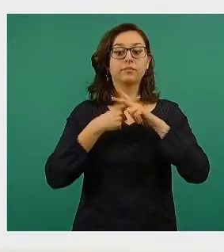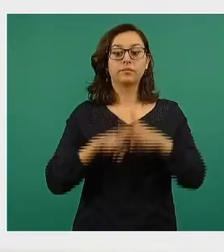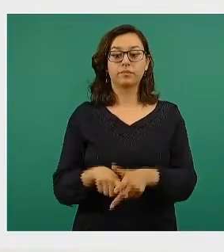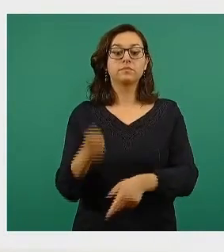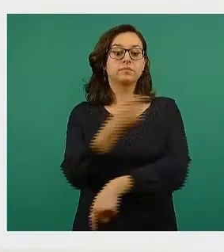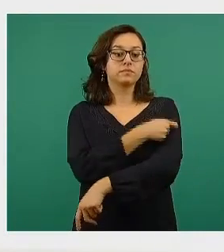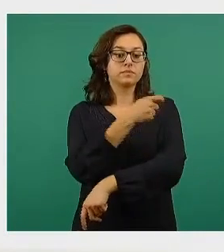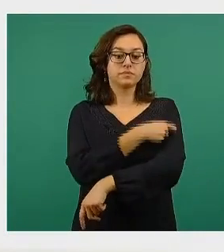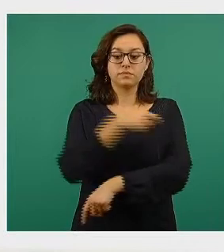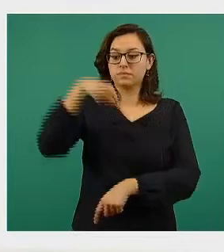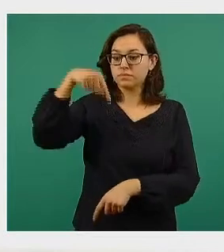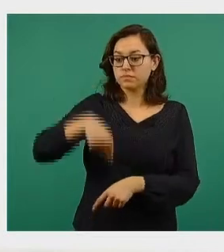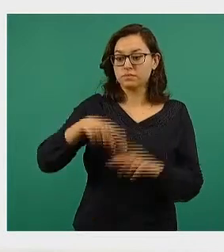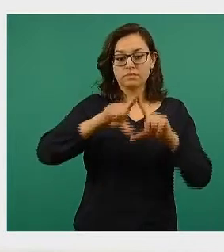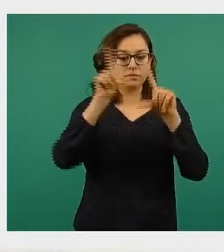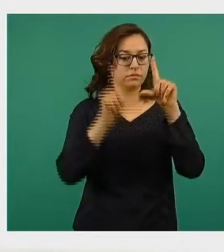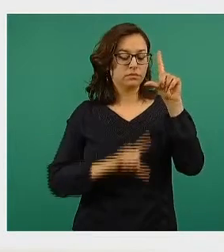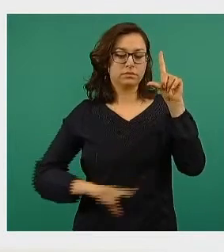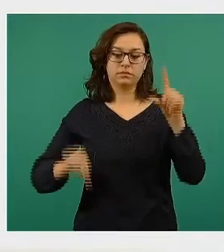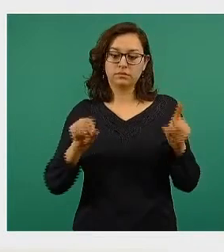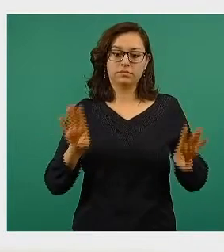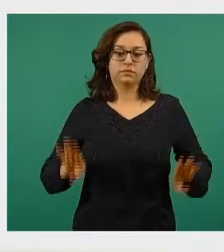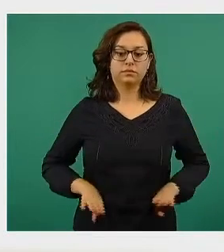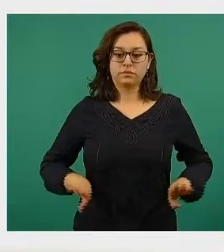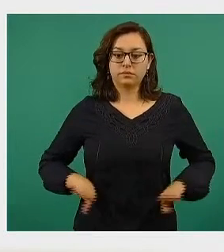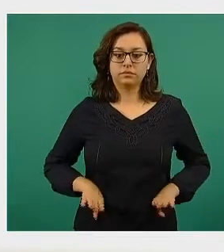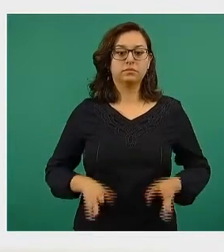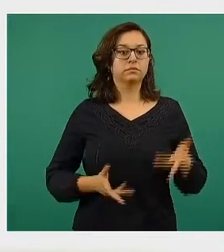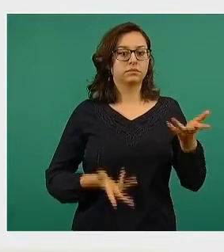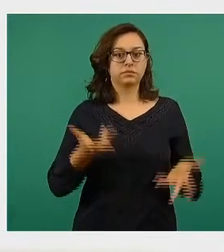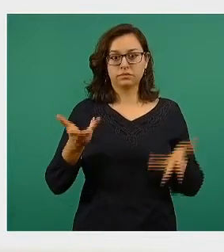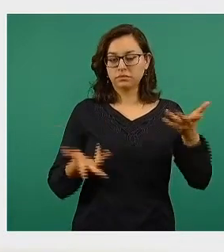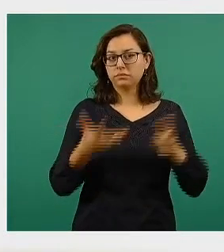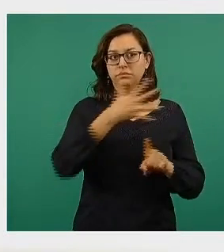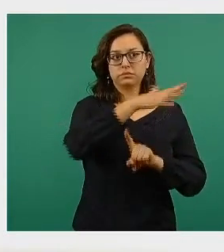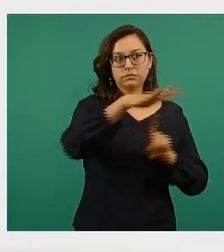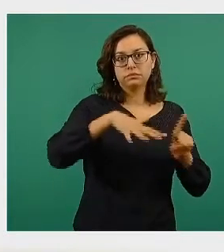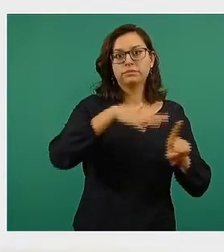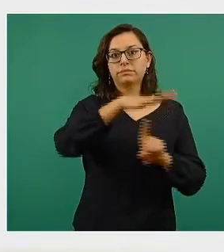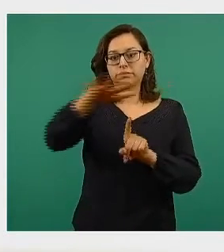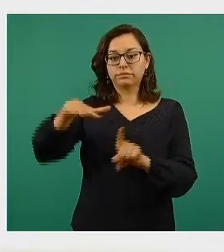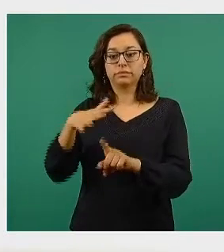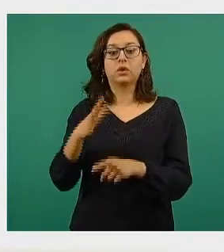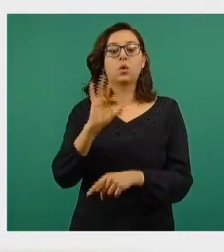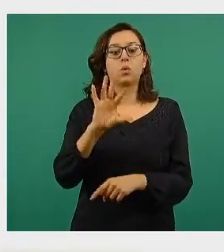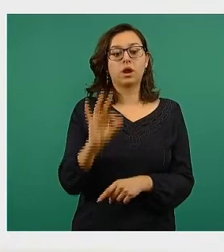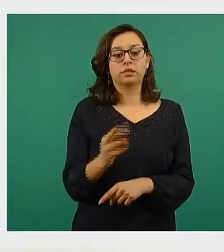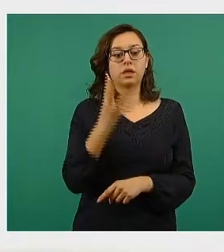distintas características de las propias vacunas y de las poblaciones.